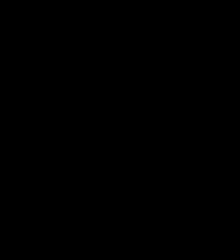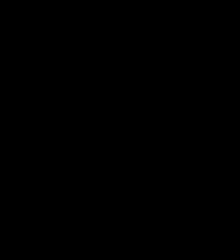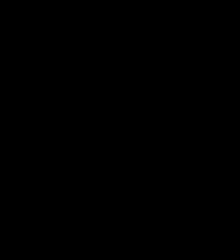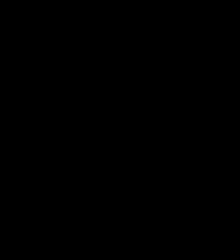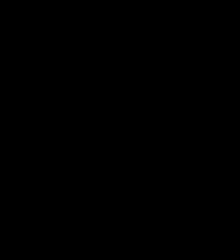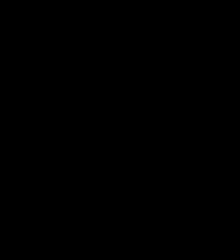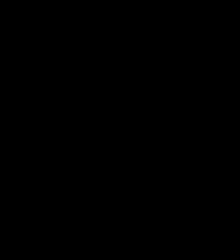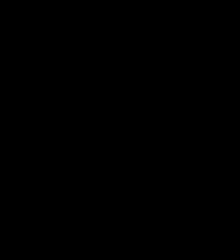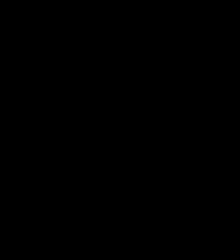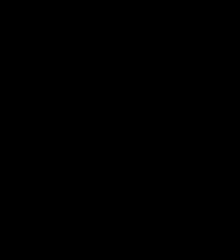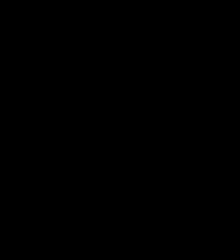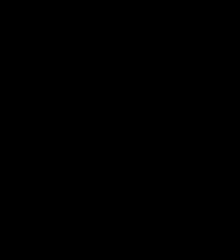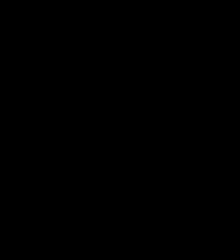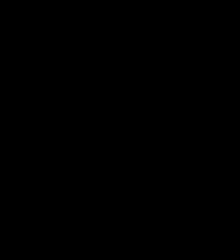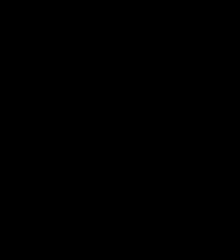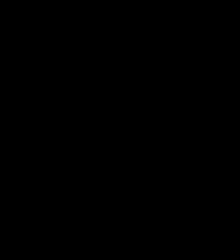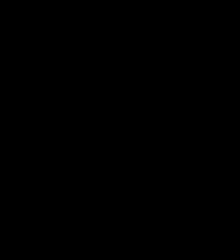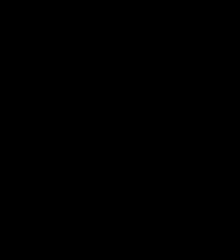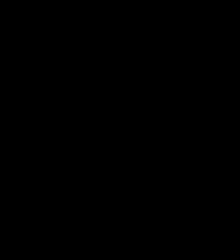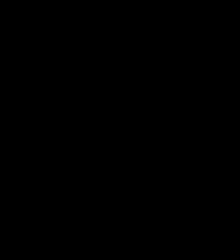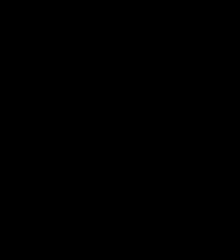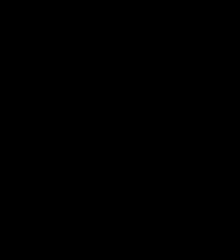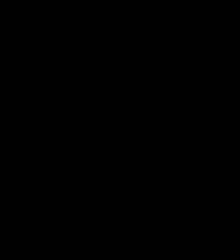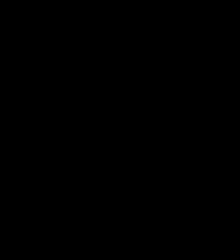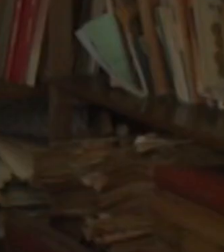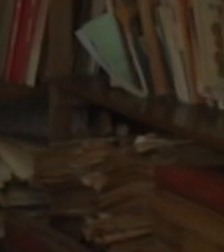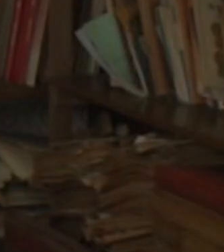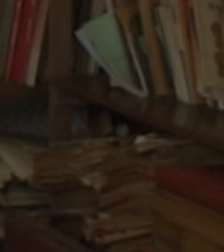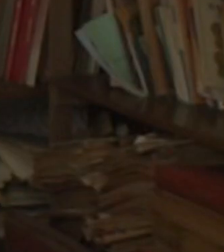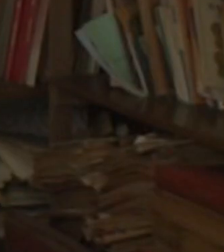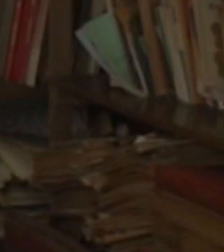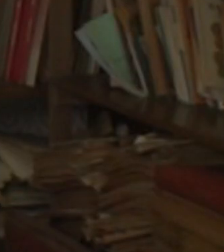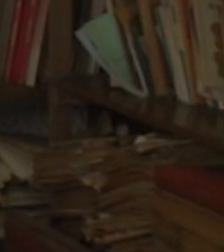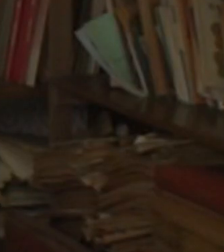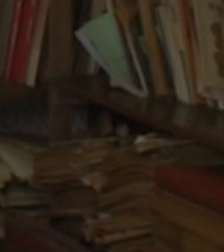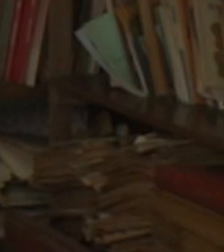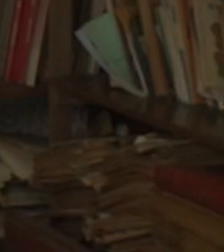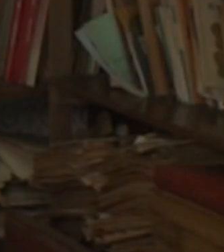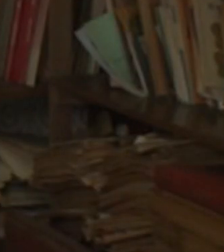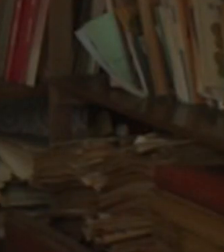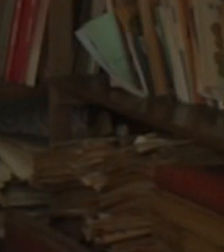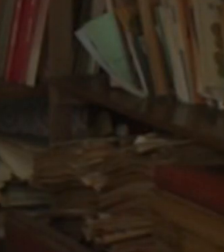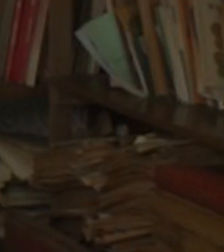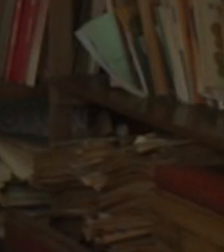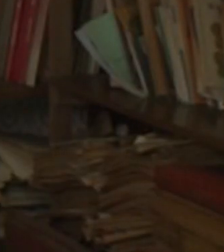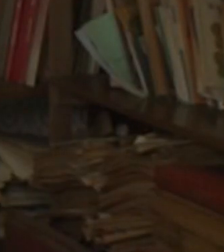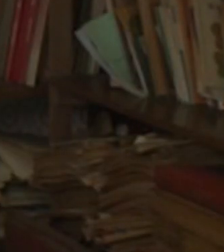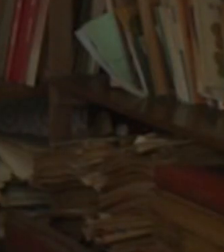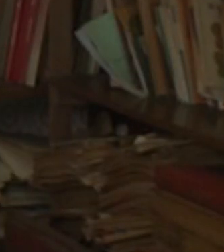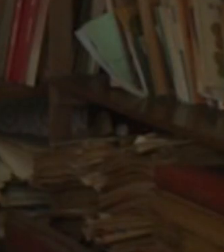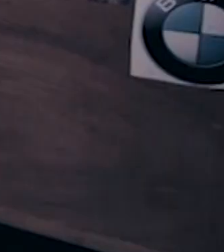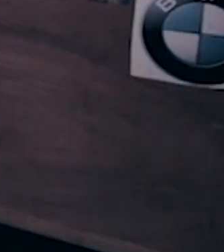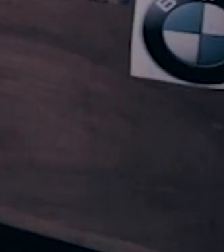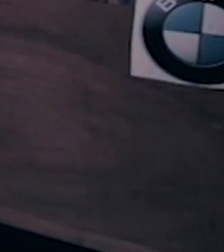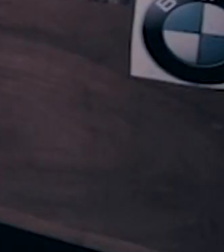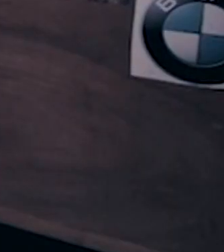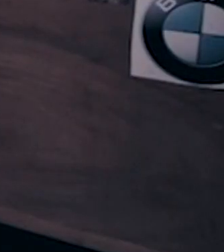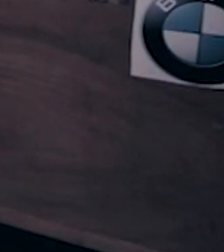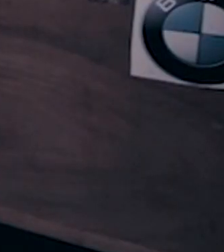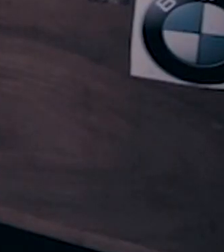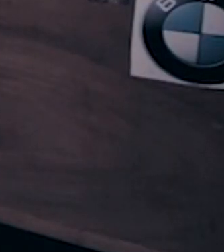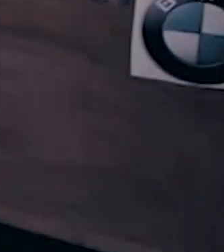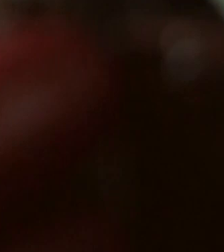Solo aquí en 13, Costa Rica Televisión. Siempre me fue la actividad política muy cercana. Ahí